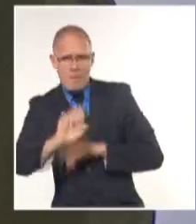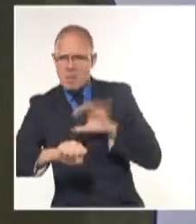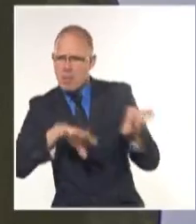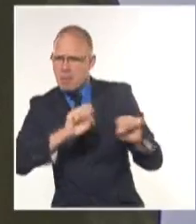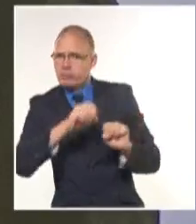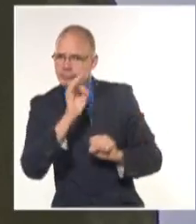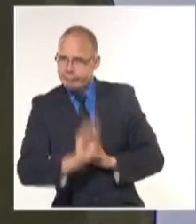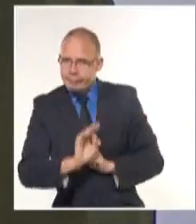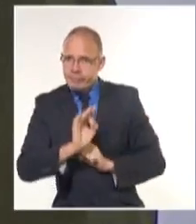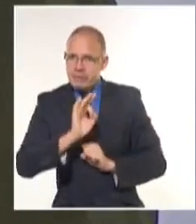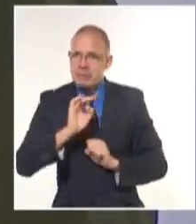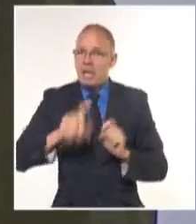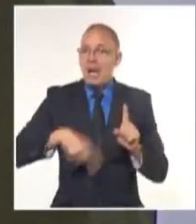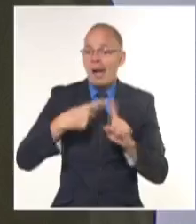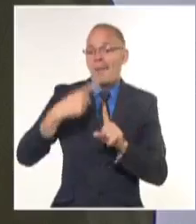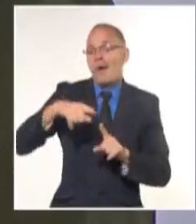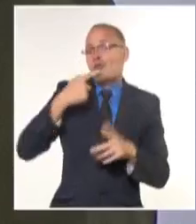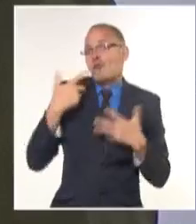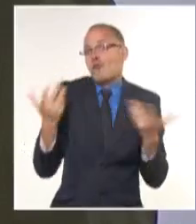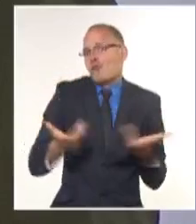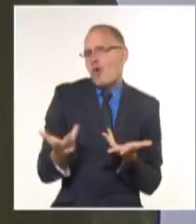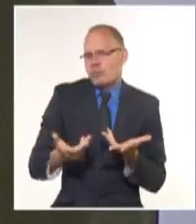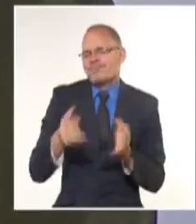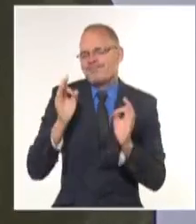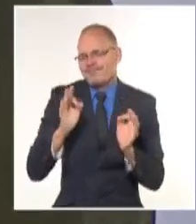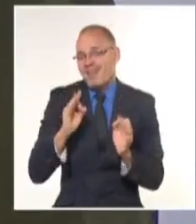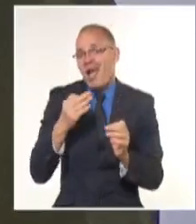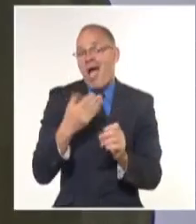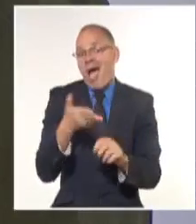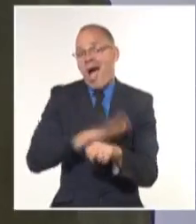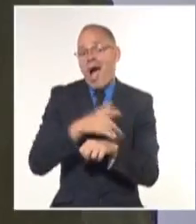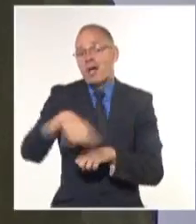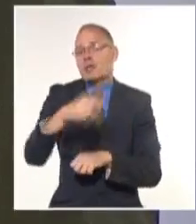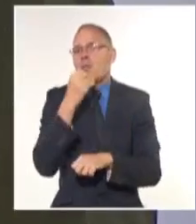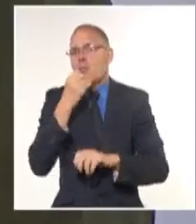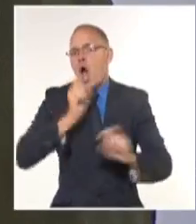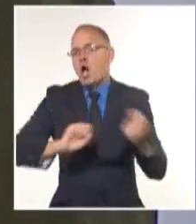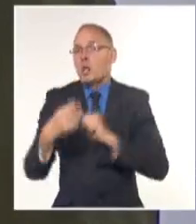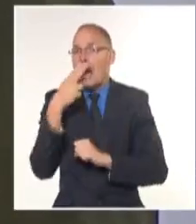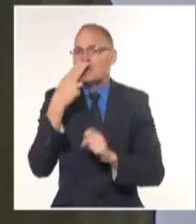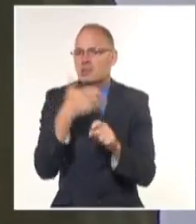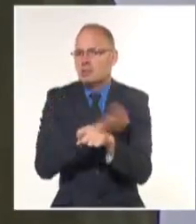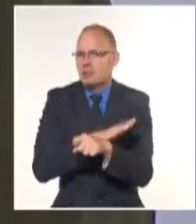sino también, sobre todo, la prevención y transformar las condiciones que en